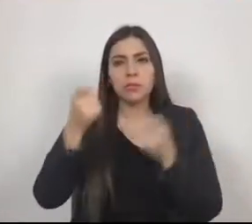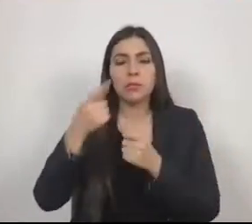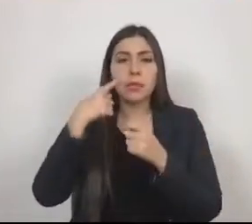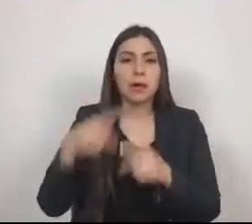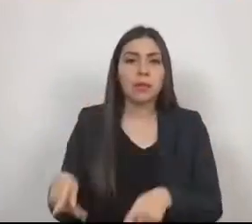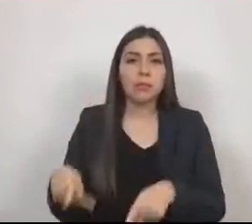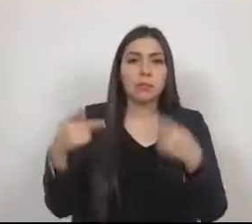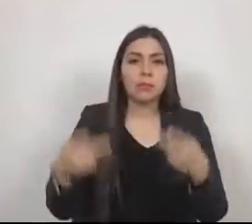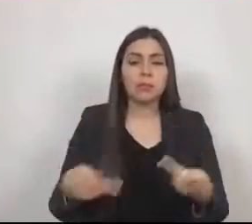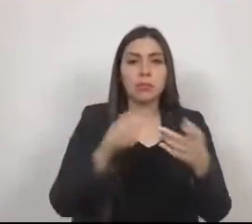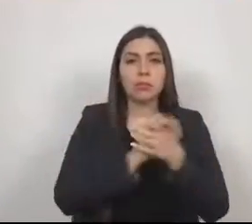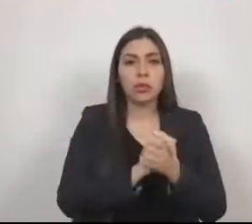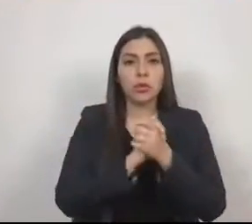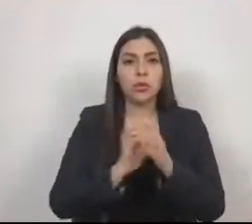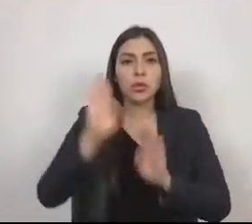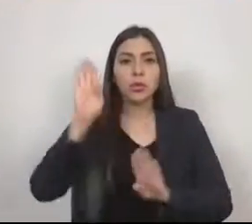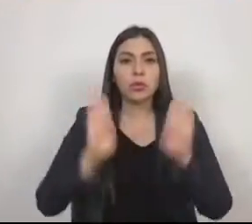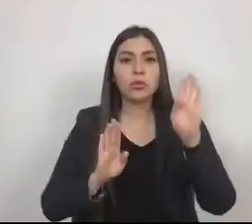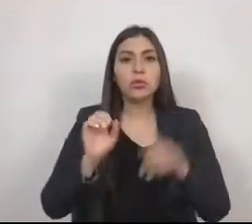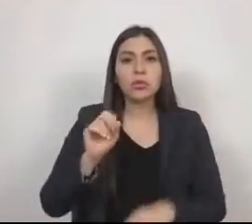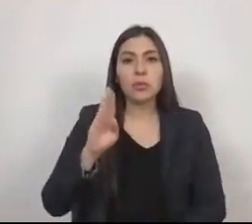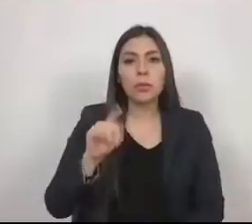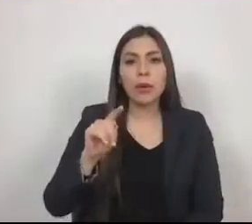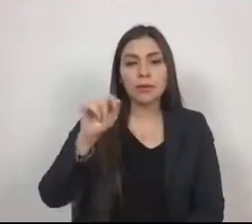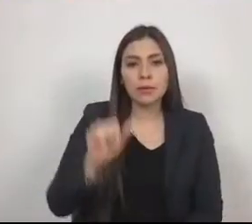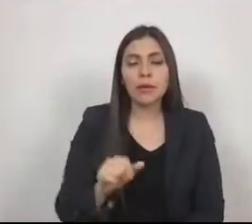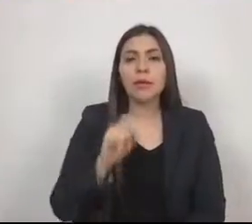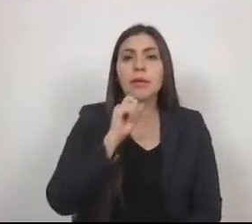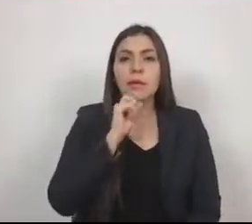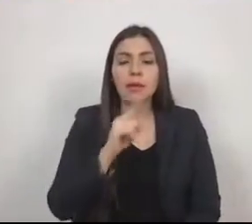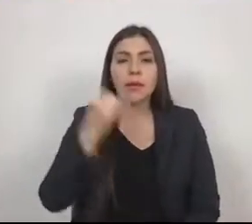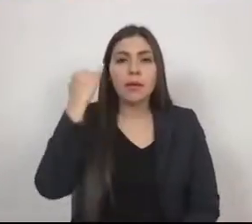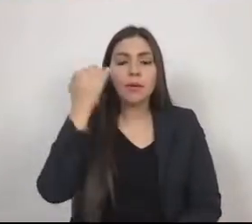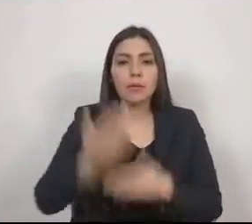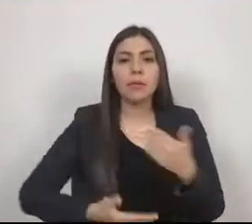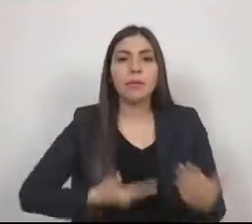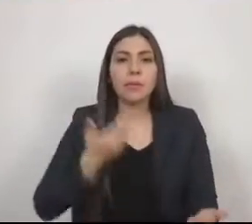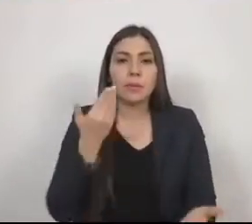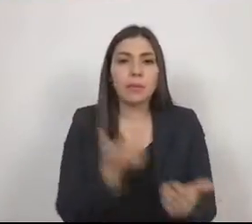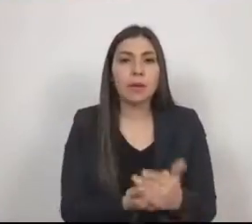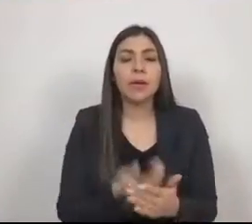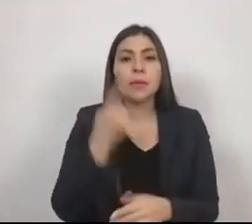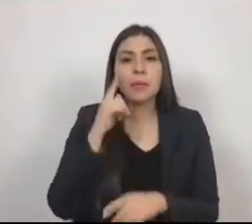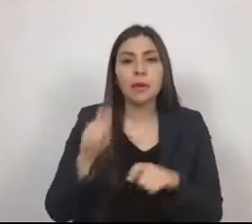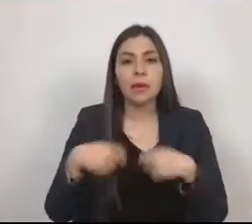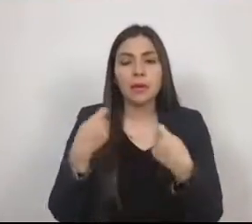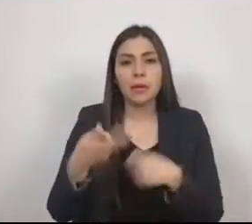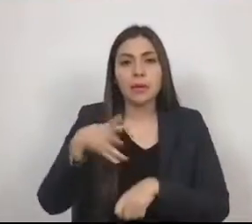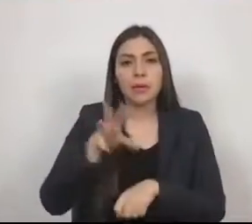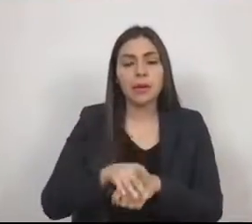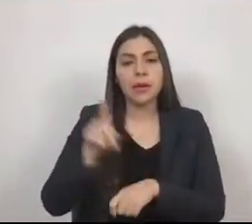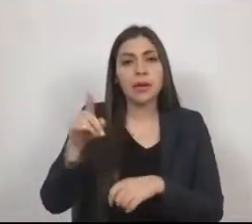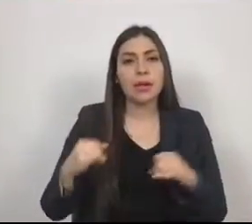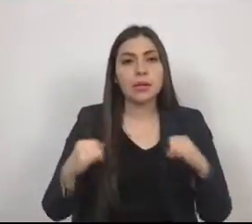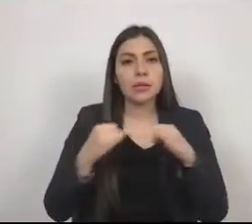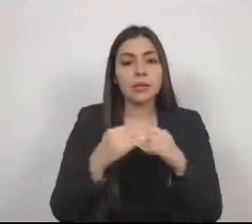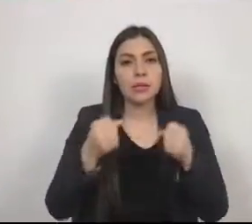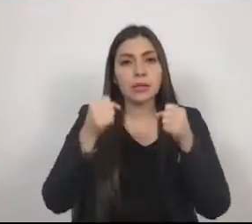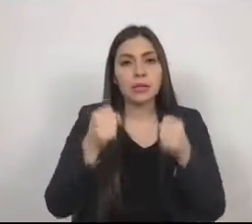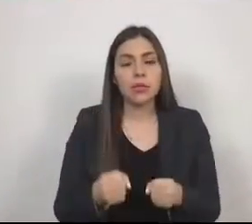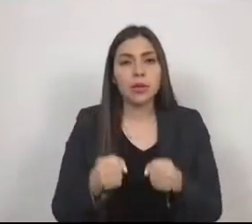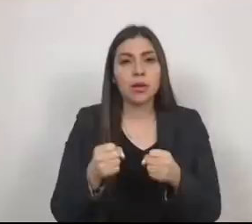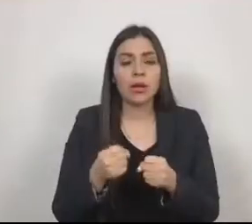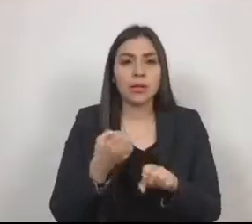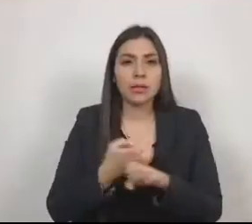y la iniciativa de proyecto de decreto por el que se autoriza al Instituto de Seguridad Social del Estado de